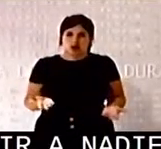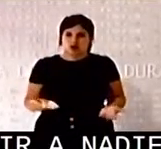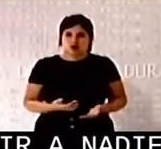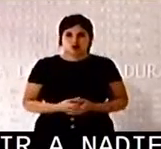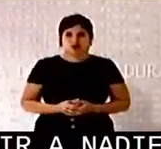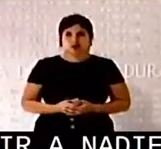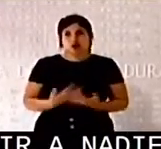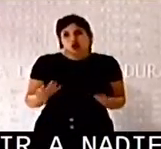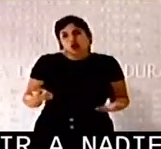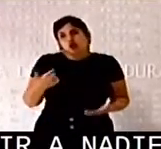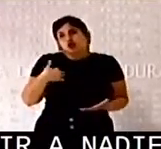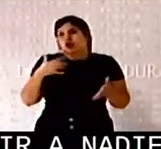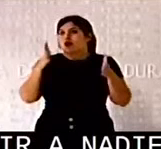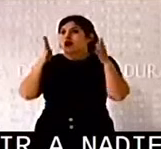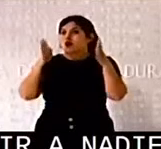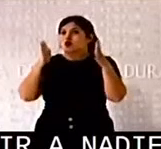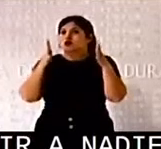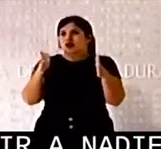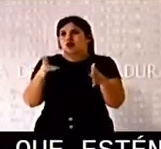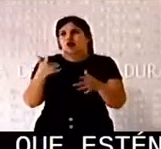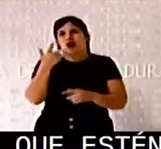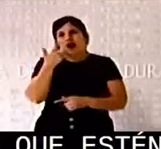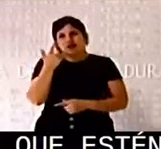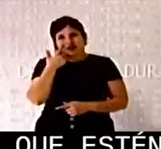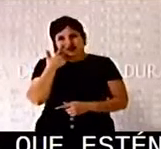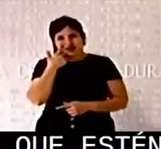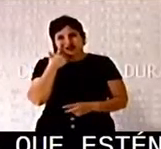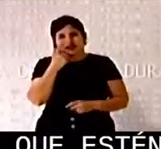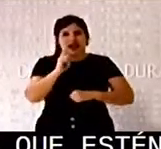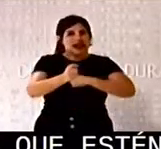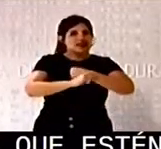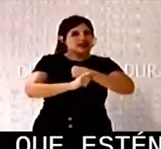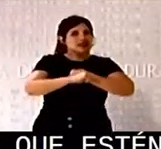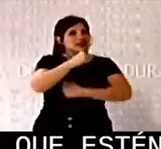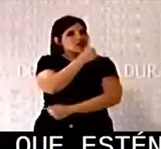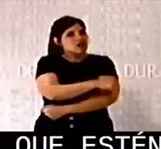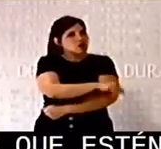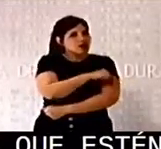Yo les recomiendo que estén pendientes de la estrategia de vacunación.